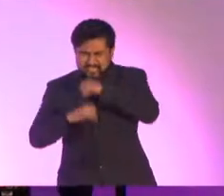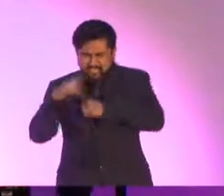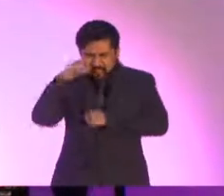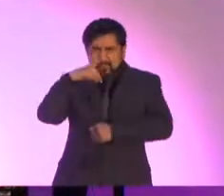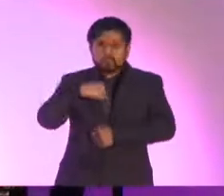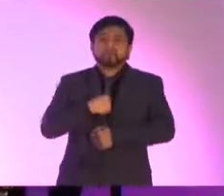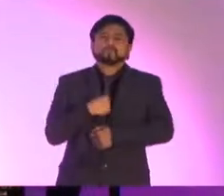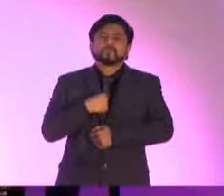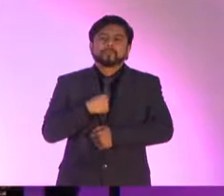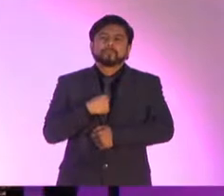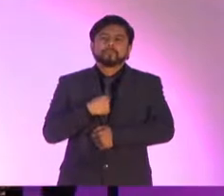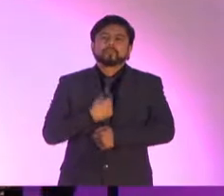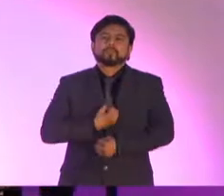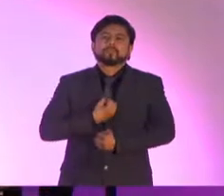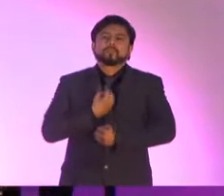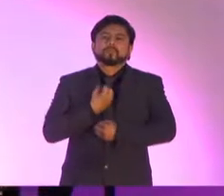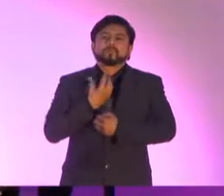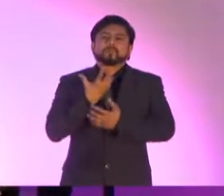poeta.